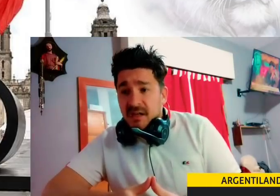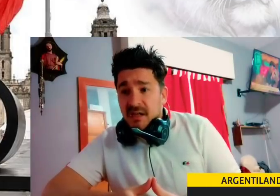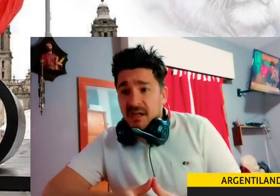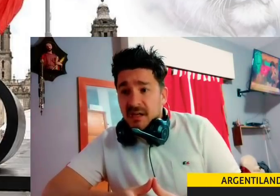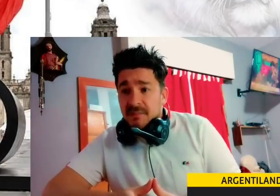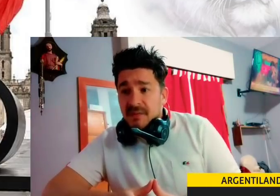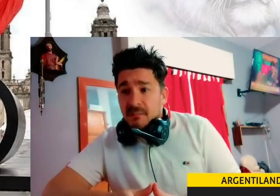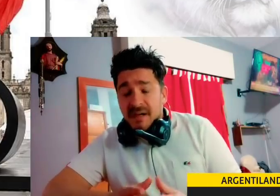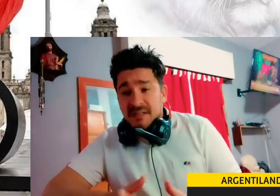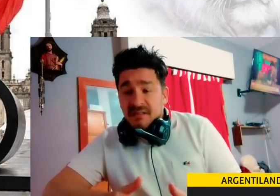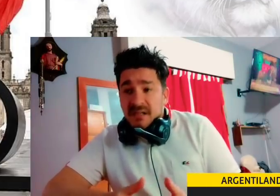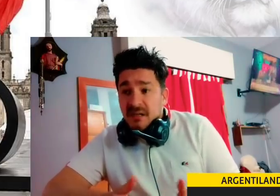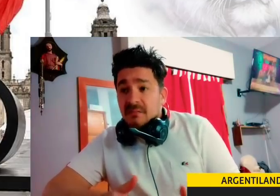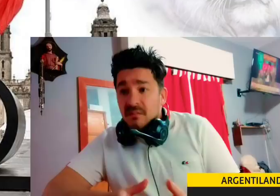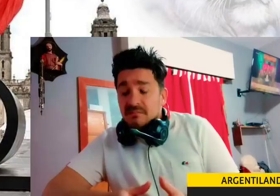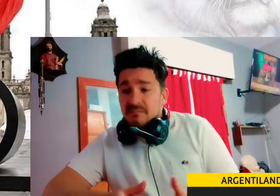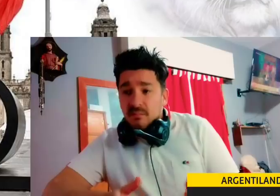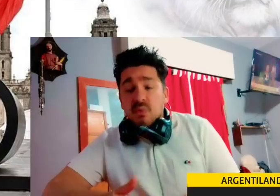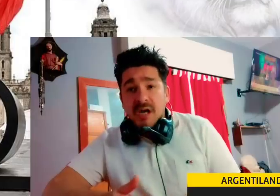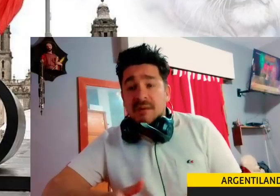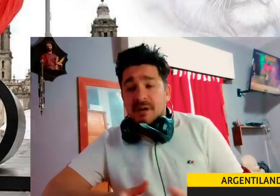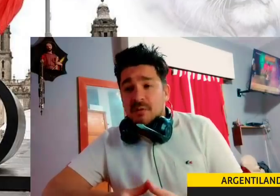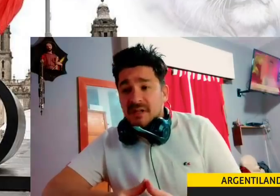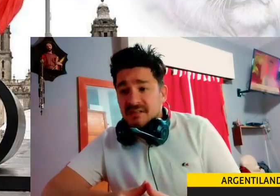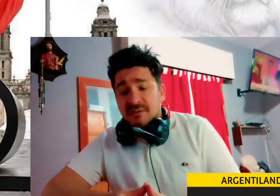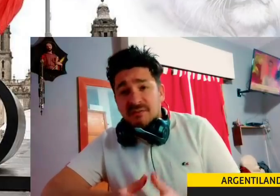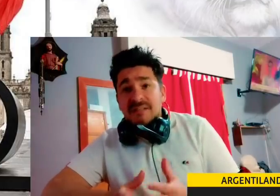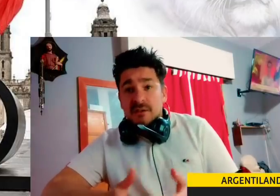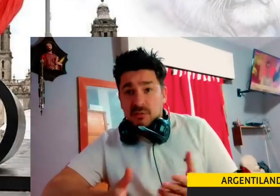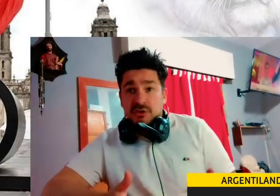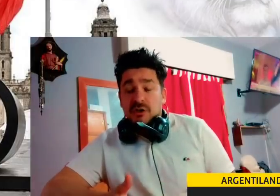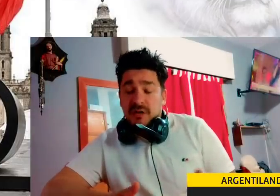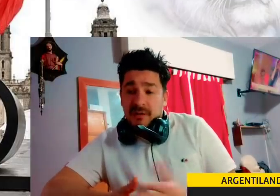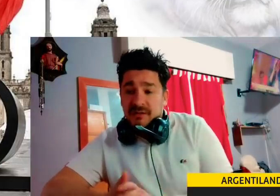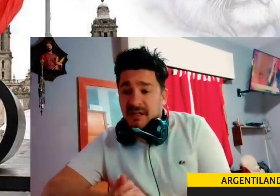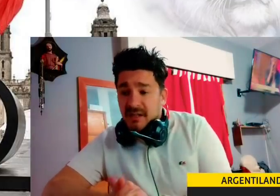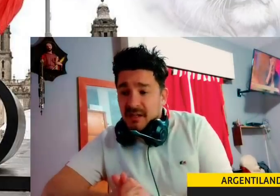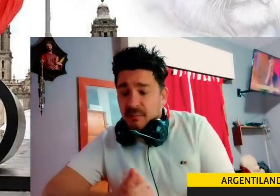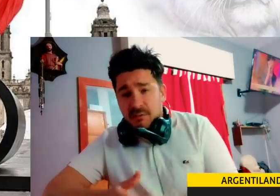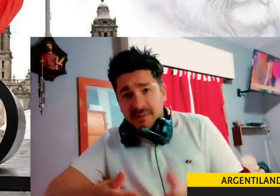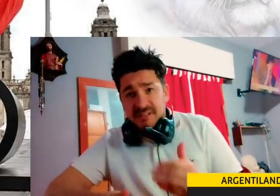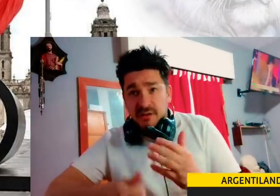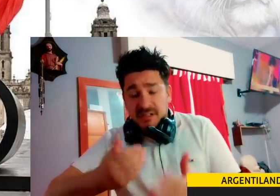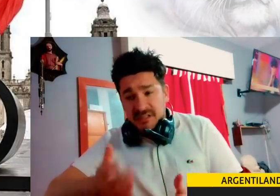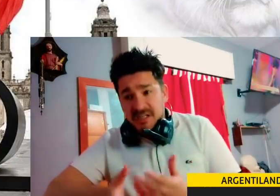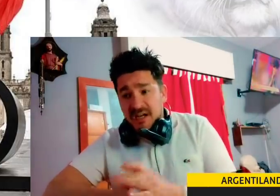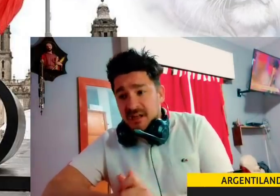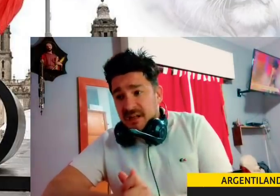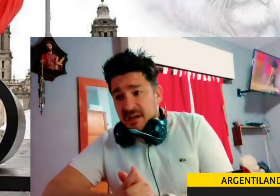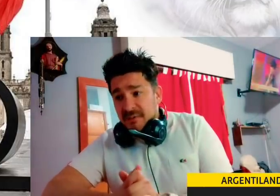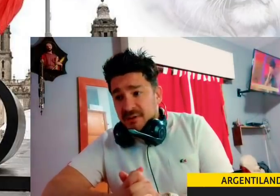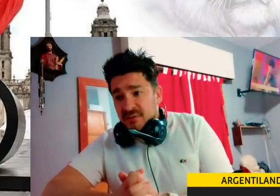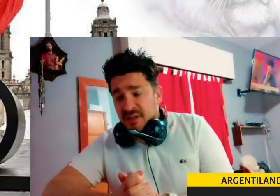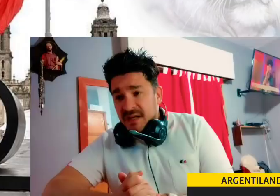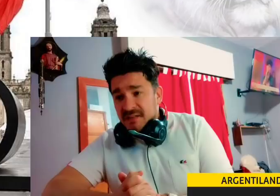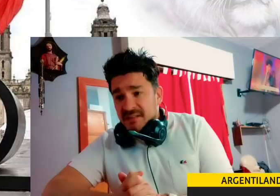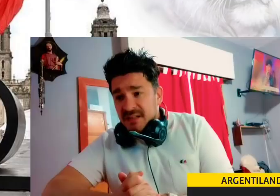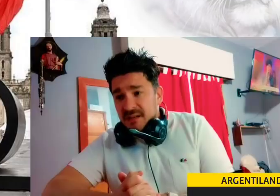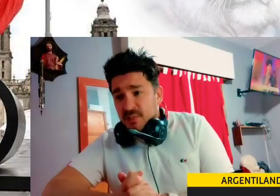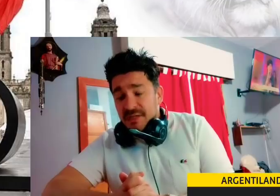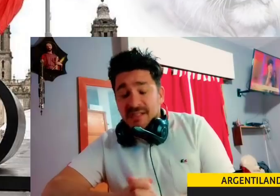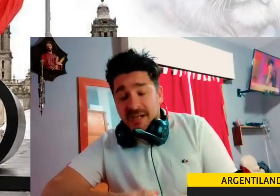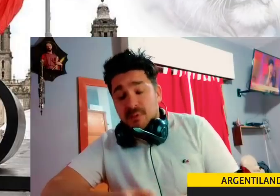cantidad bastante buena, podemos decir. Faltan un montón, obviamente. Pero, igualmente, se lo critica Alberto